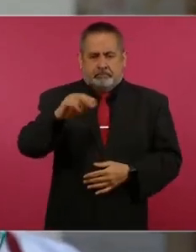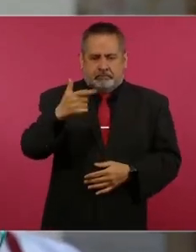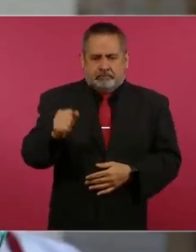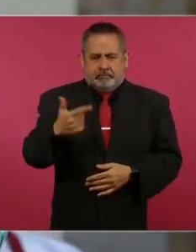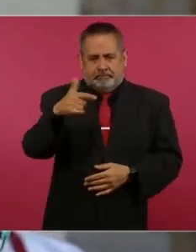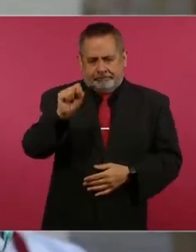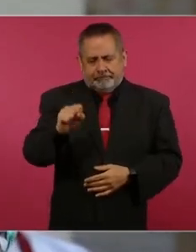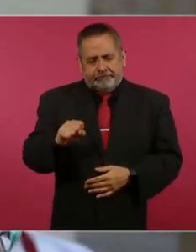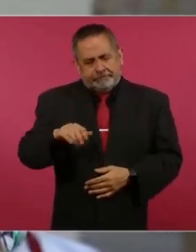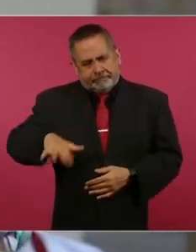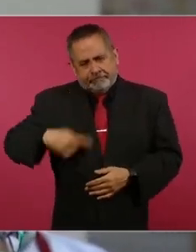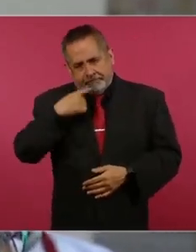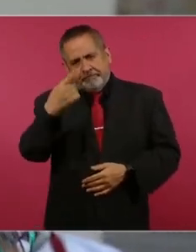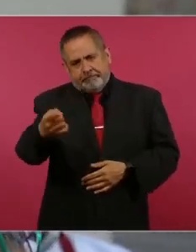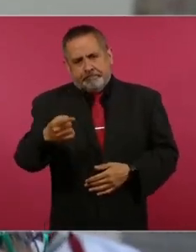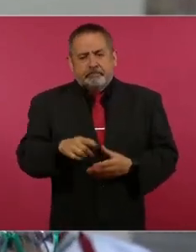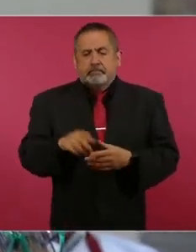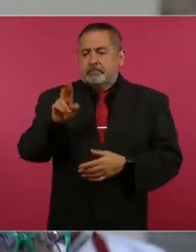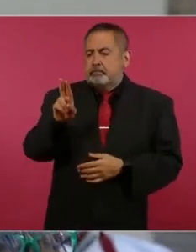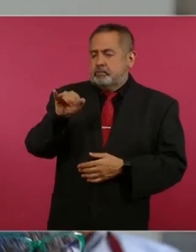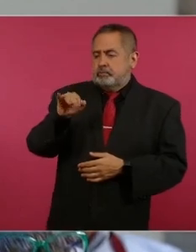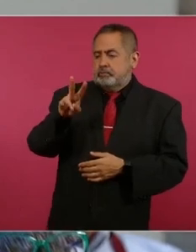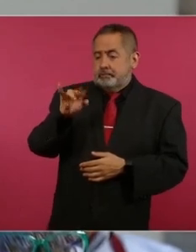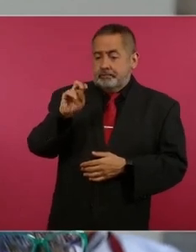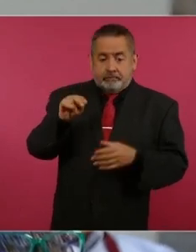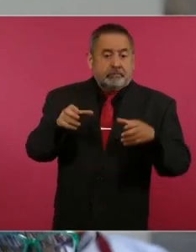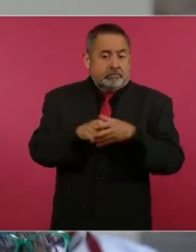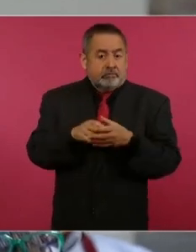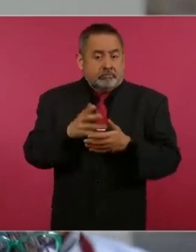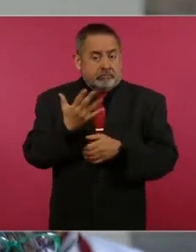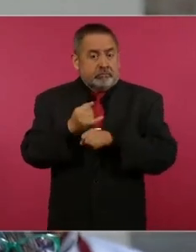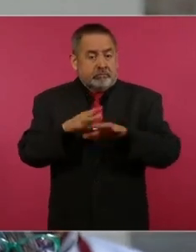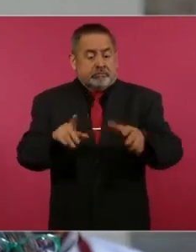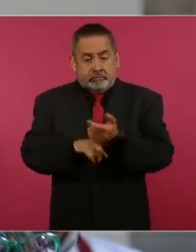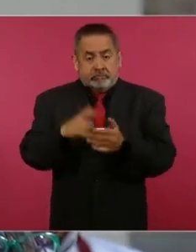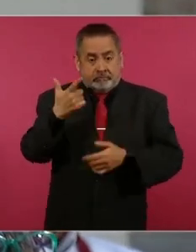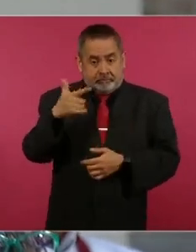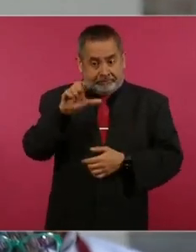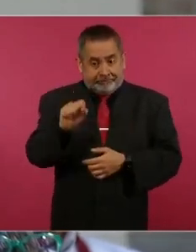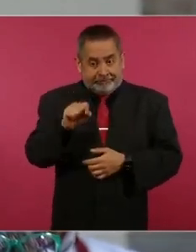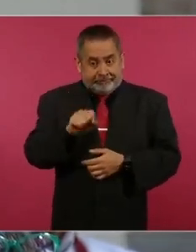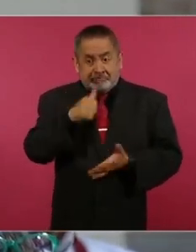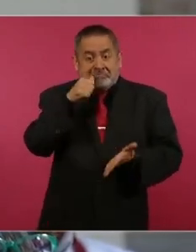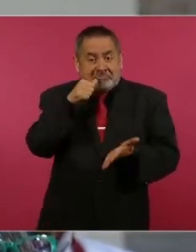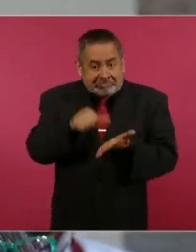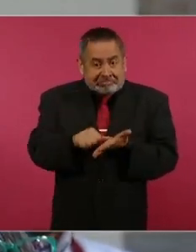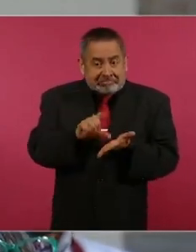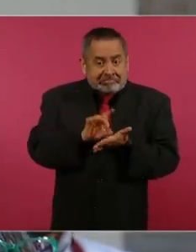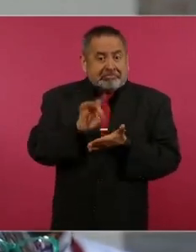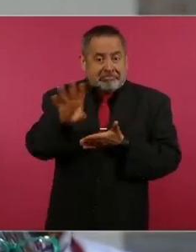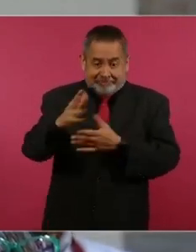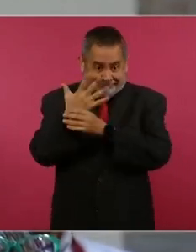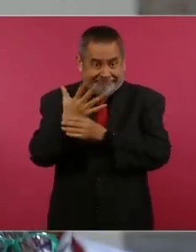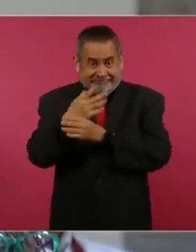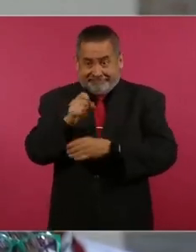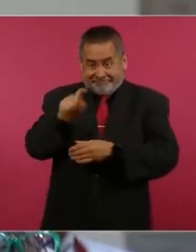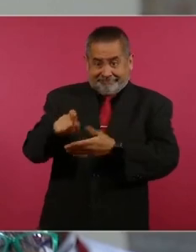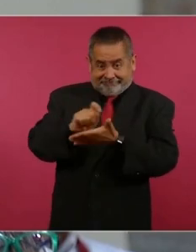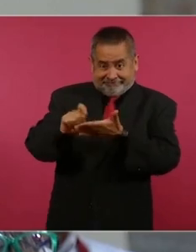Como le decía, señor presidente, Univisión tiene información de que Glass envió una carta de puño y